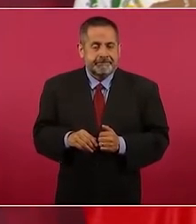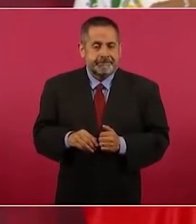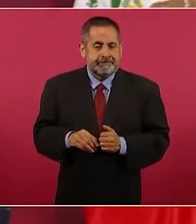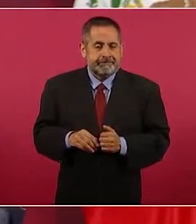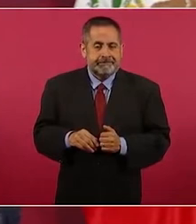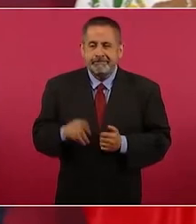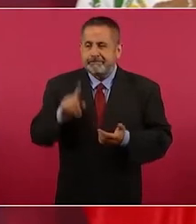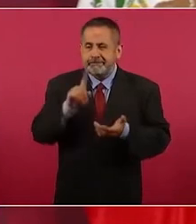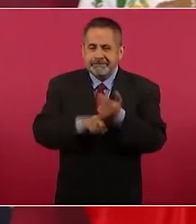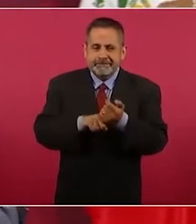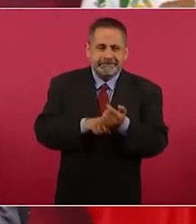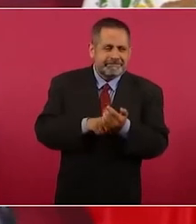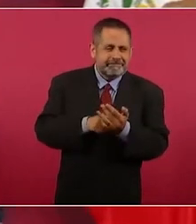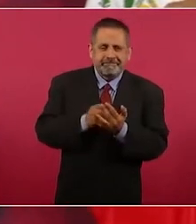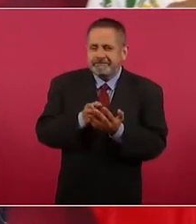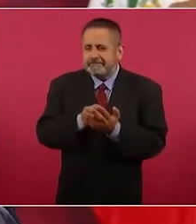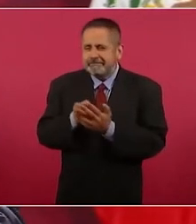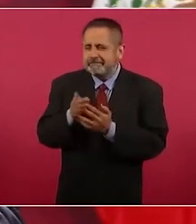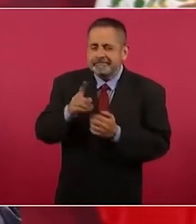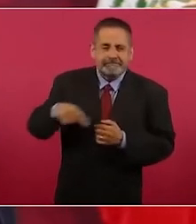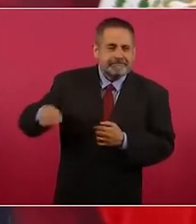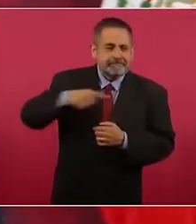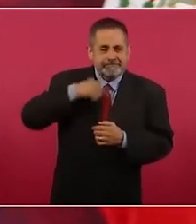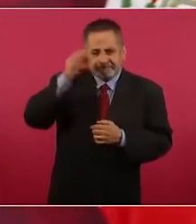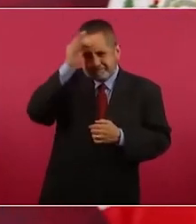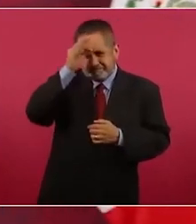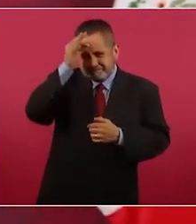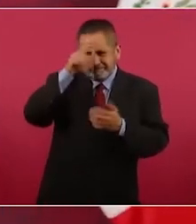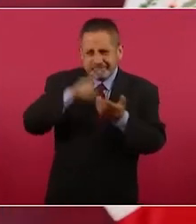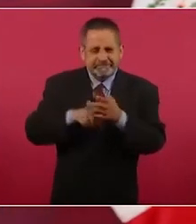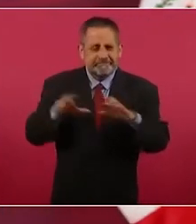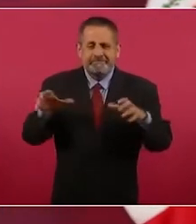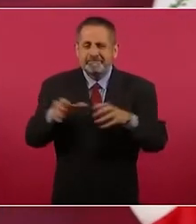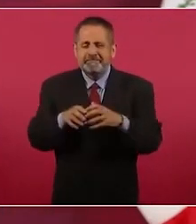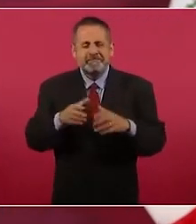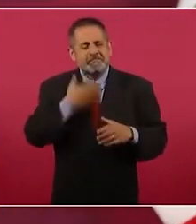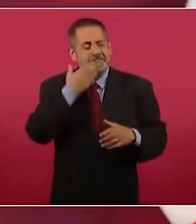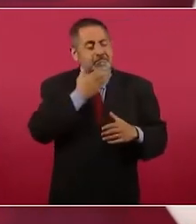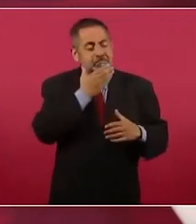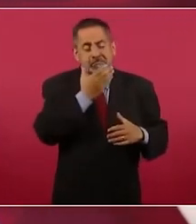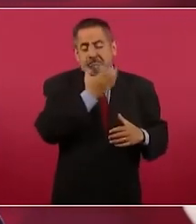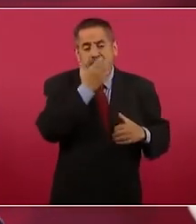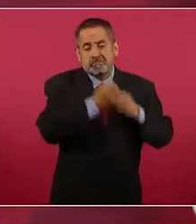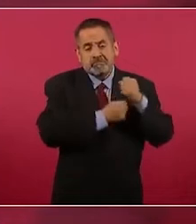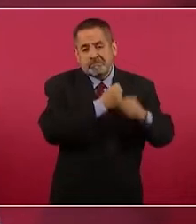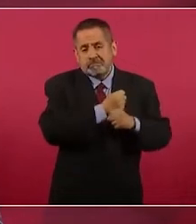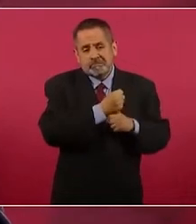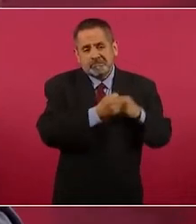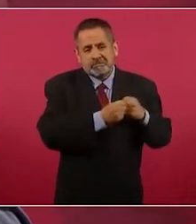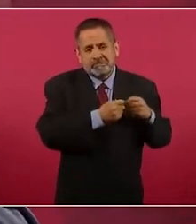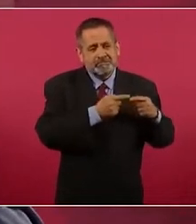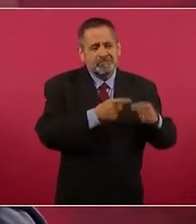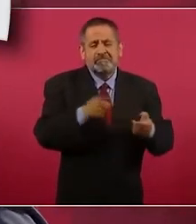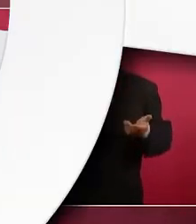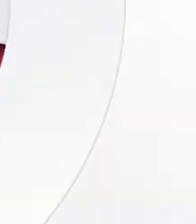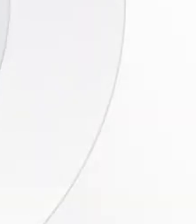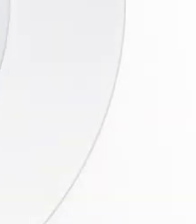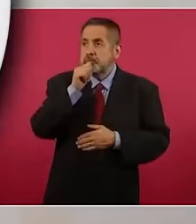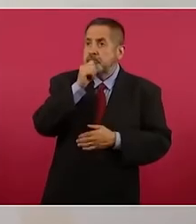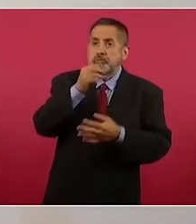se introdujo una corriente muy conservadora y al mismo tiempo muy corrupta.